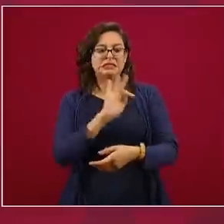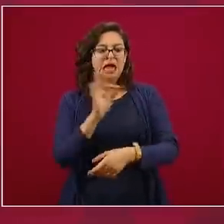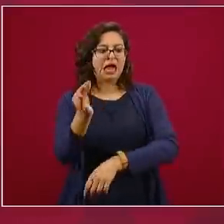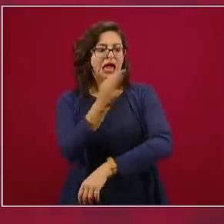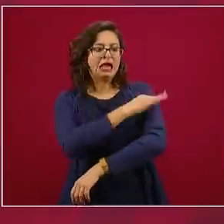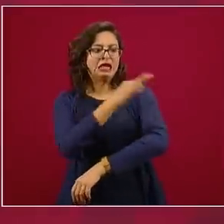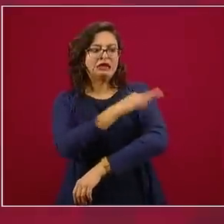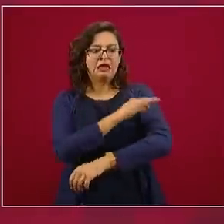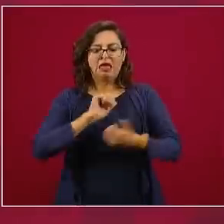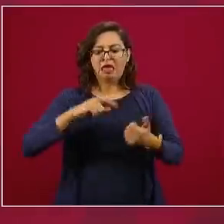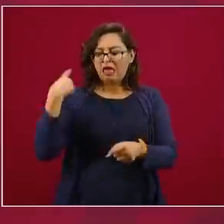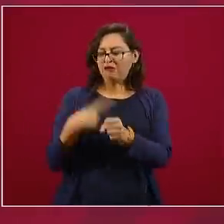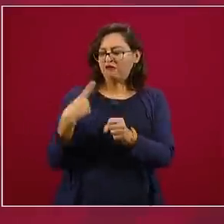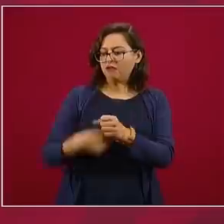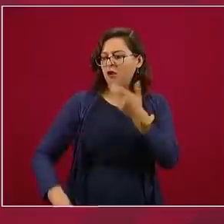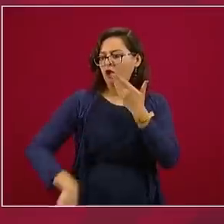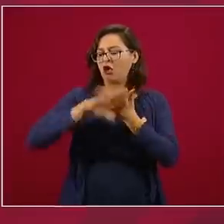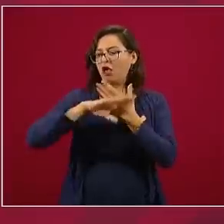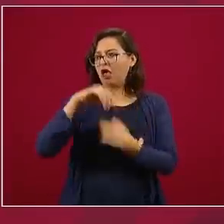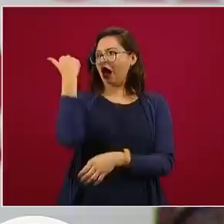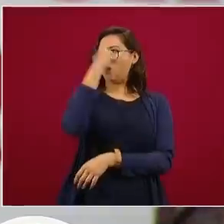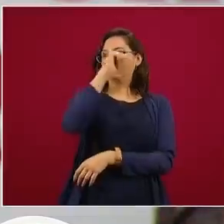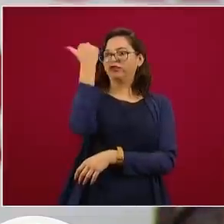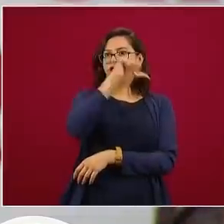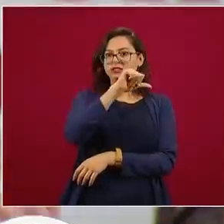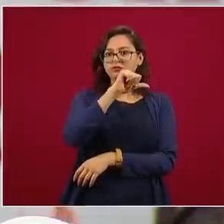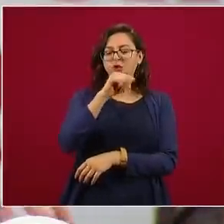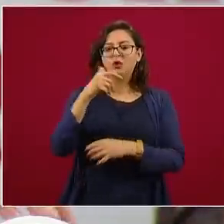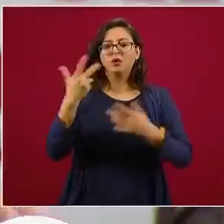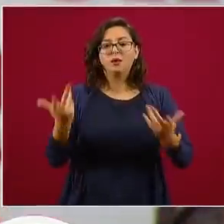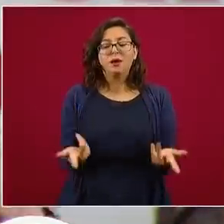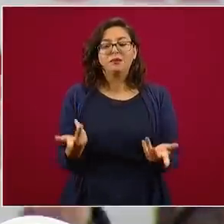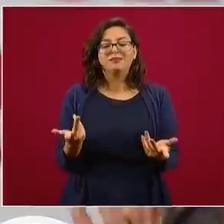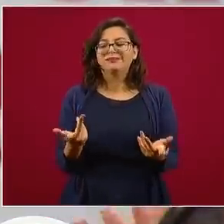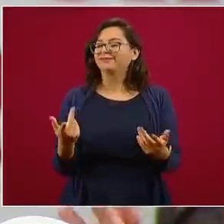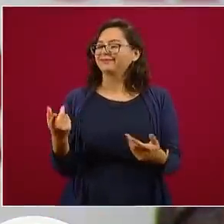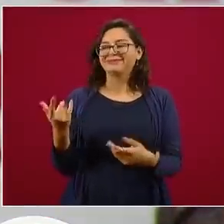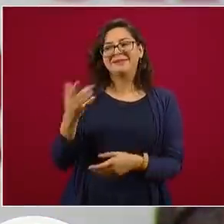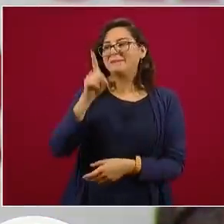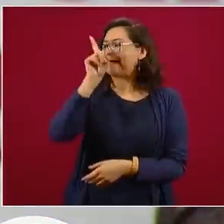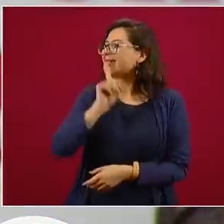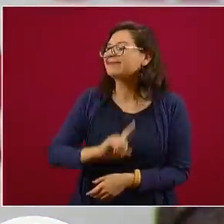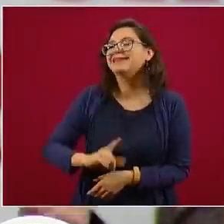autismo. Pero esto llevó a que la actitud opuesta a la